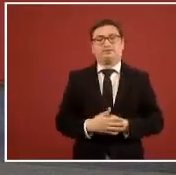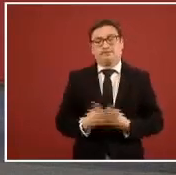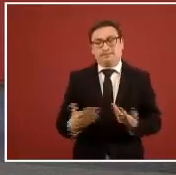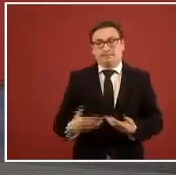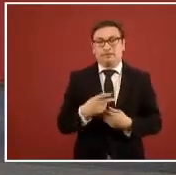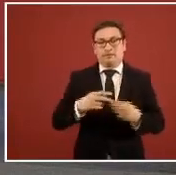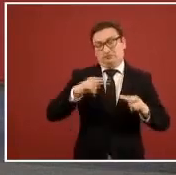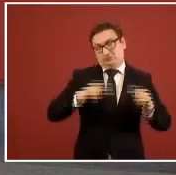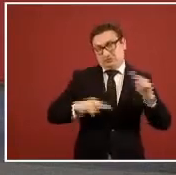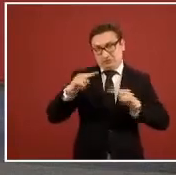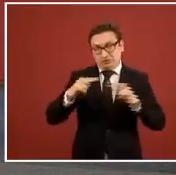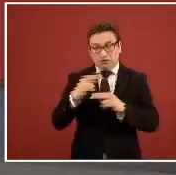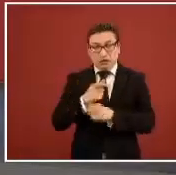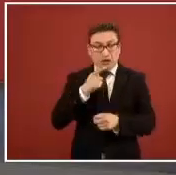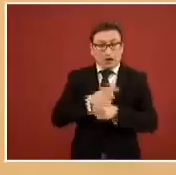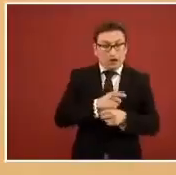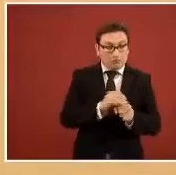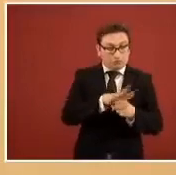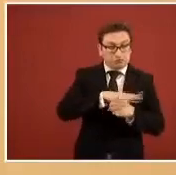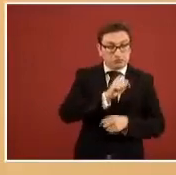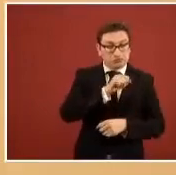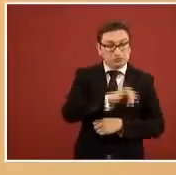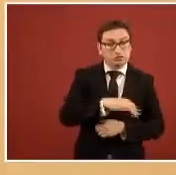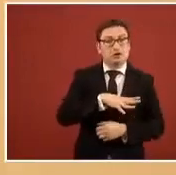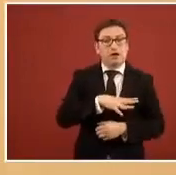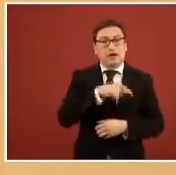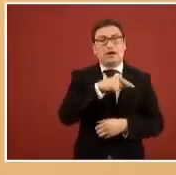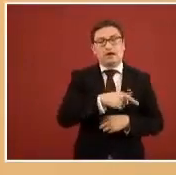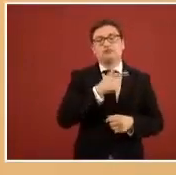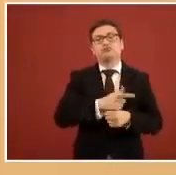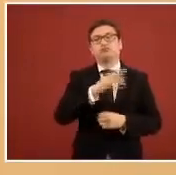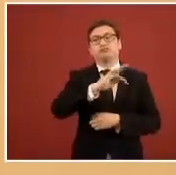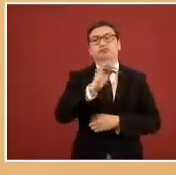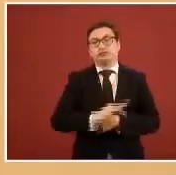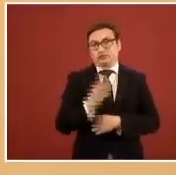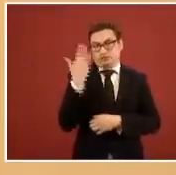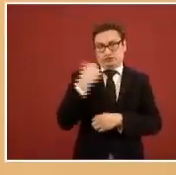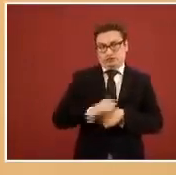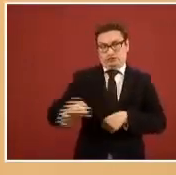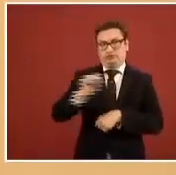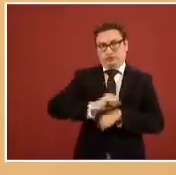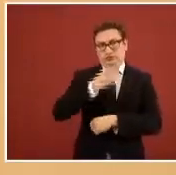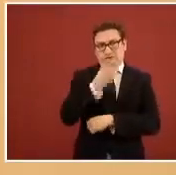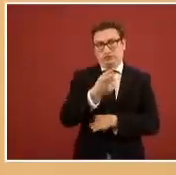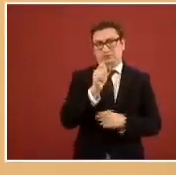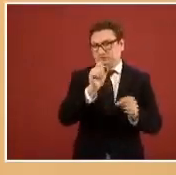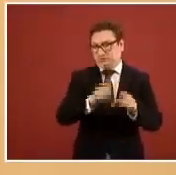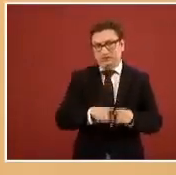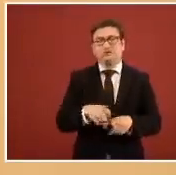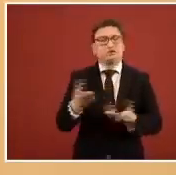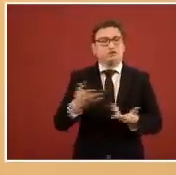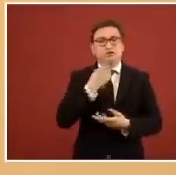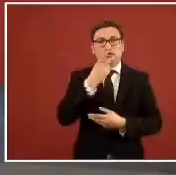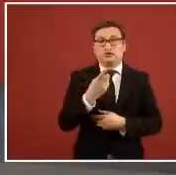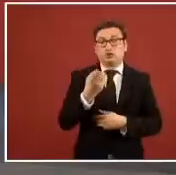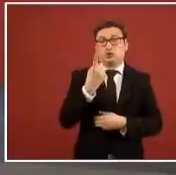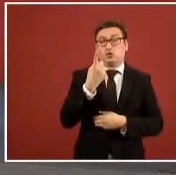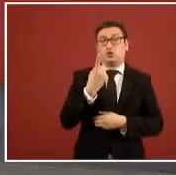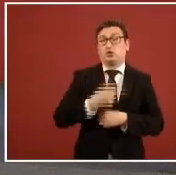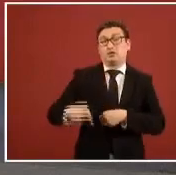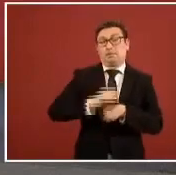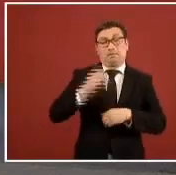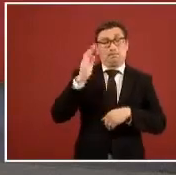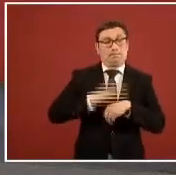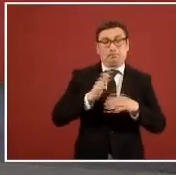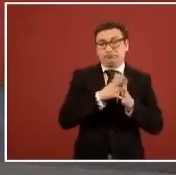cómo el porcentaje de positividad de COVID, y lo veíamos también la semana pasada, la mayor semana que en su momento lo